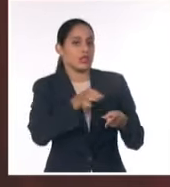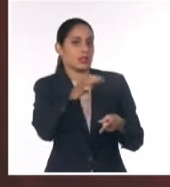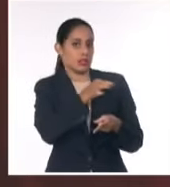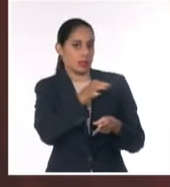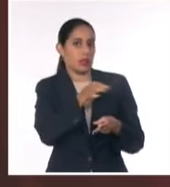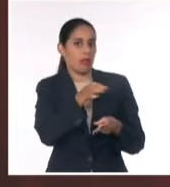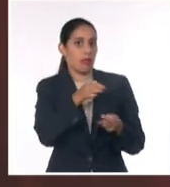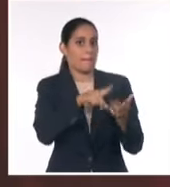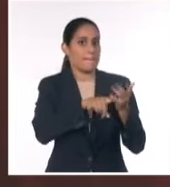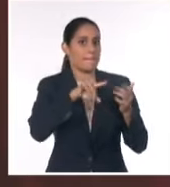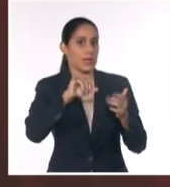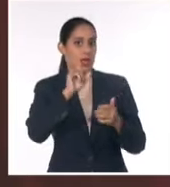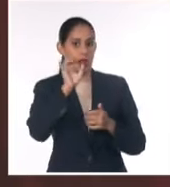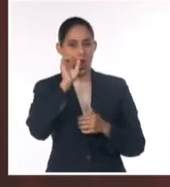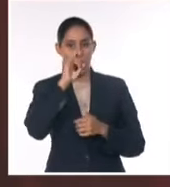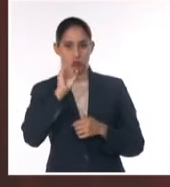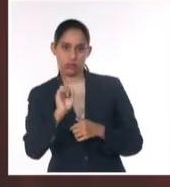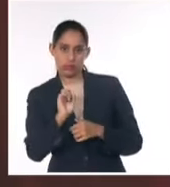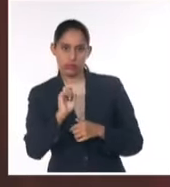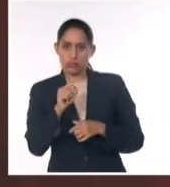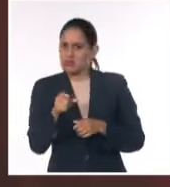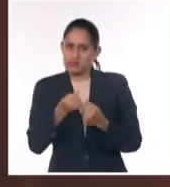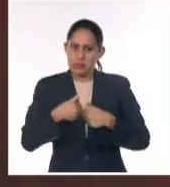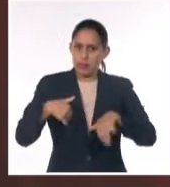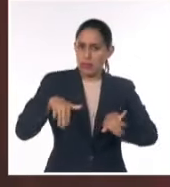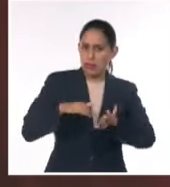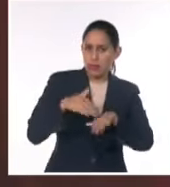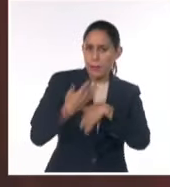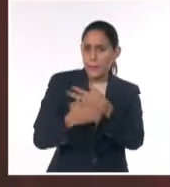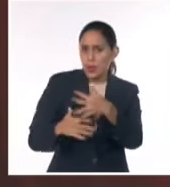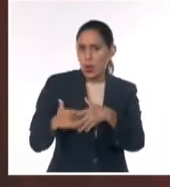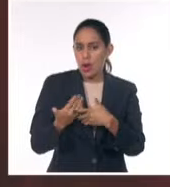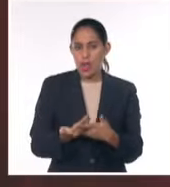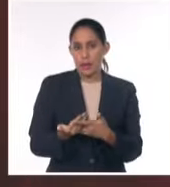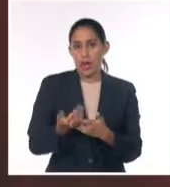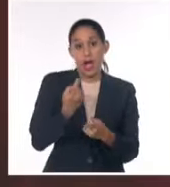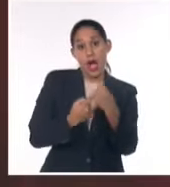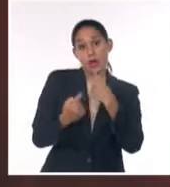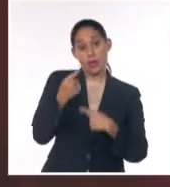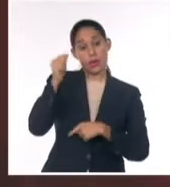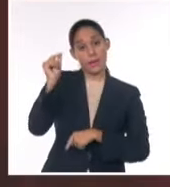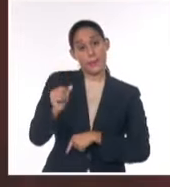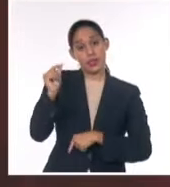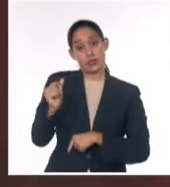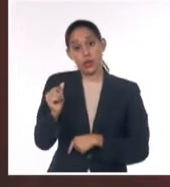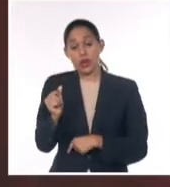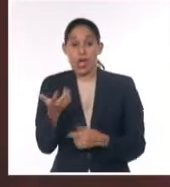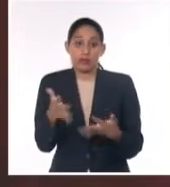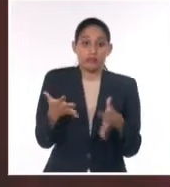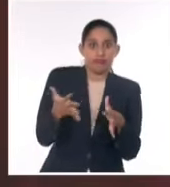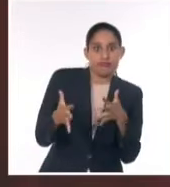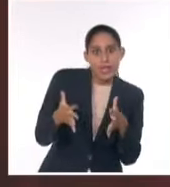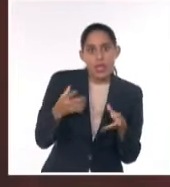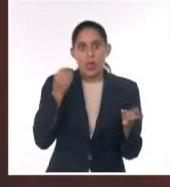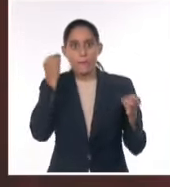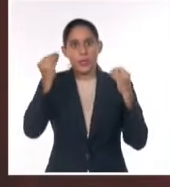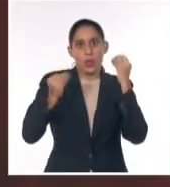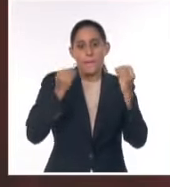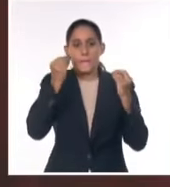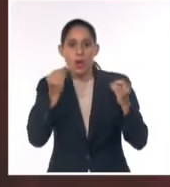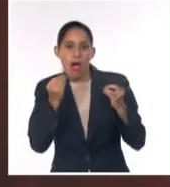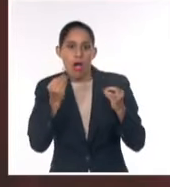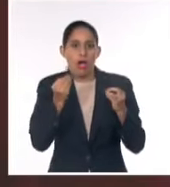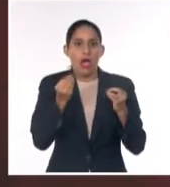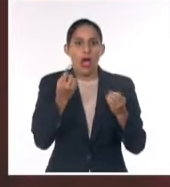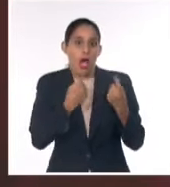cercana. Eso trae como consecuencia que las personas todavía estén asustadas, que se mantengan un poco